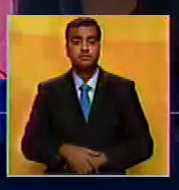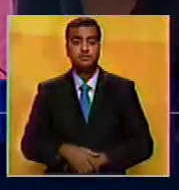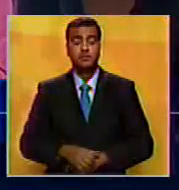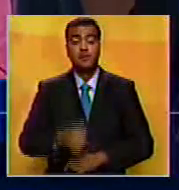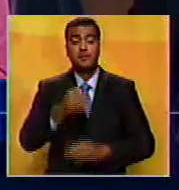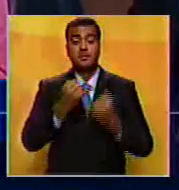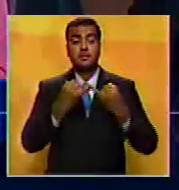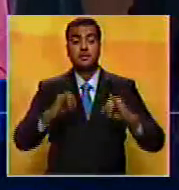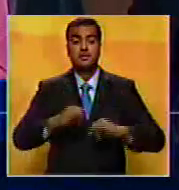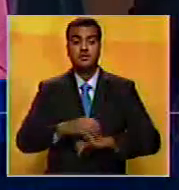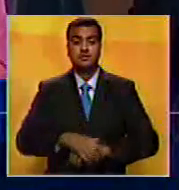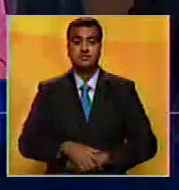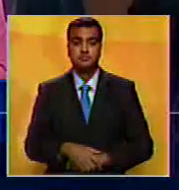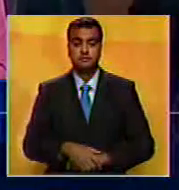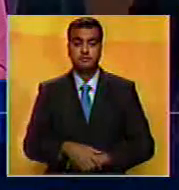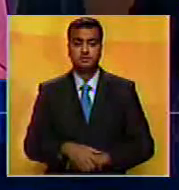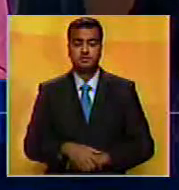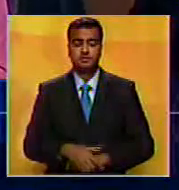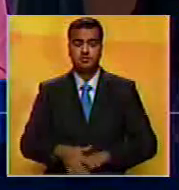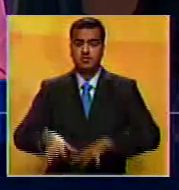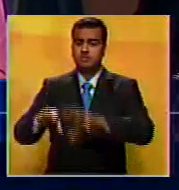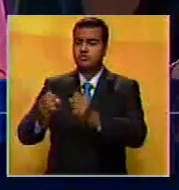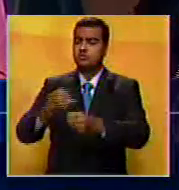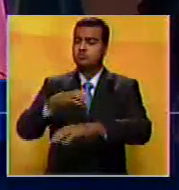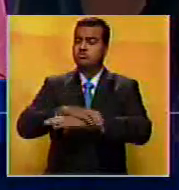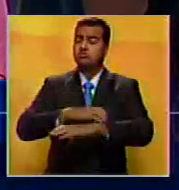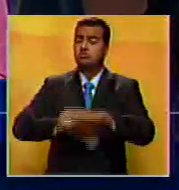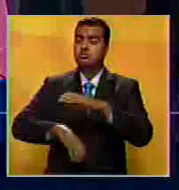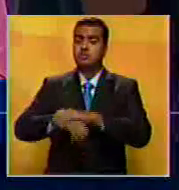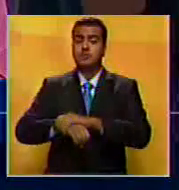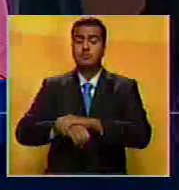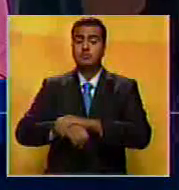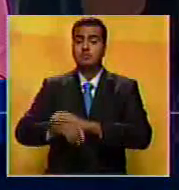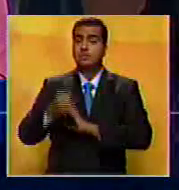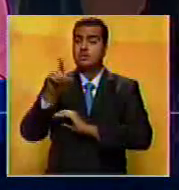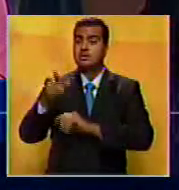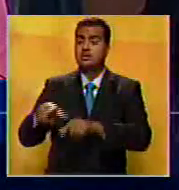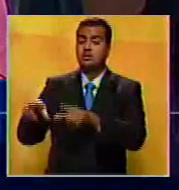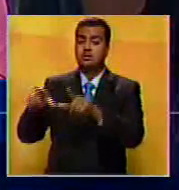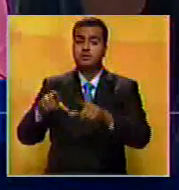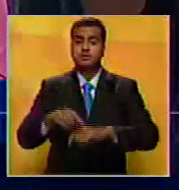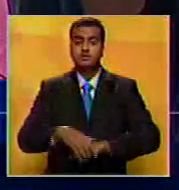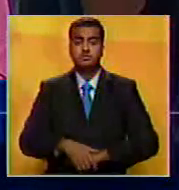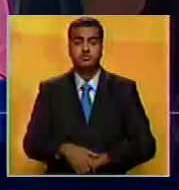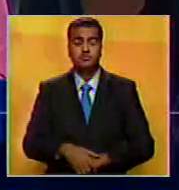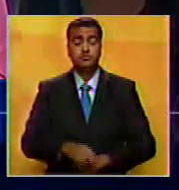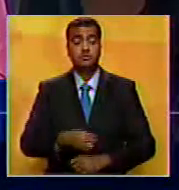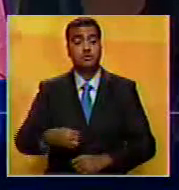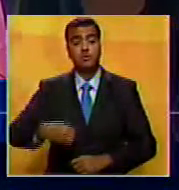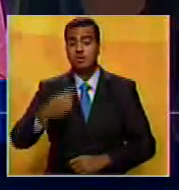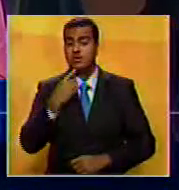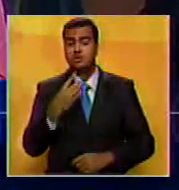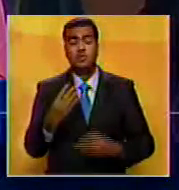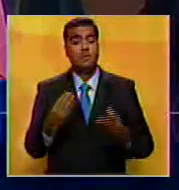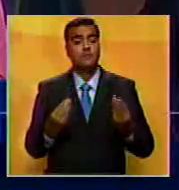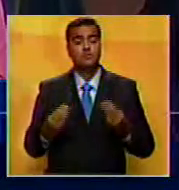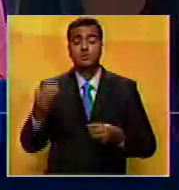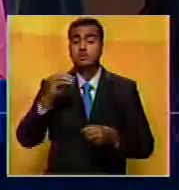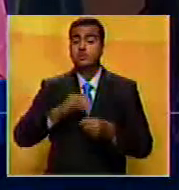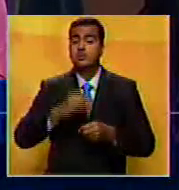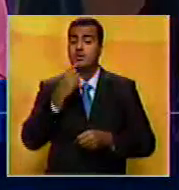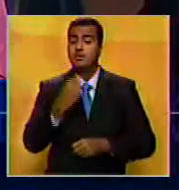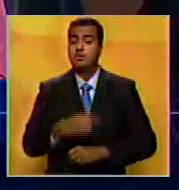más independientes, hemos roto con las cadenas del monroísmo. Lo habíamos referido en muchas de nuestras